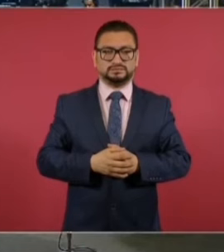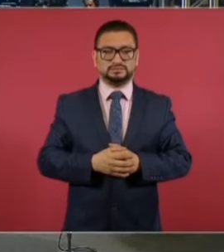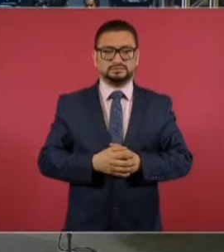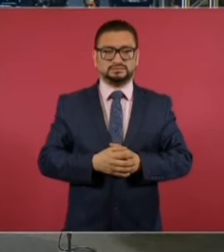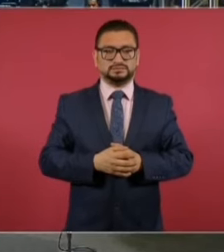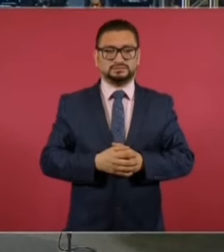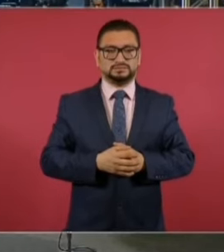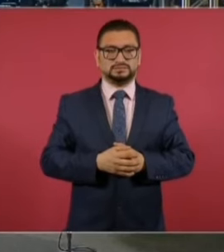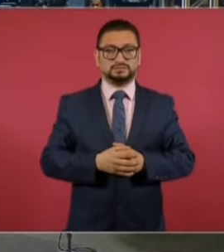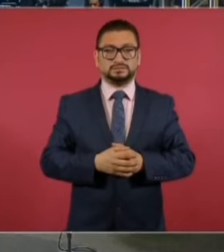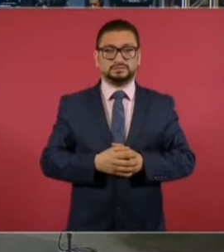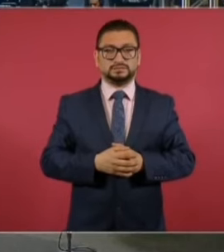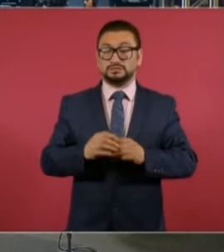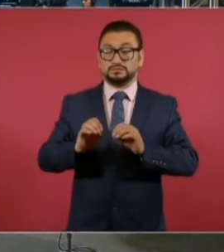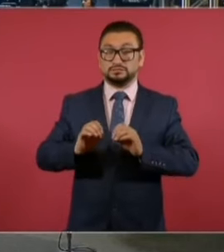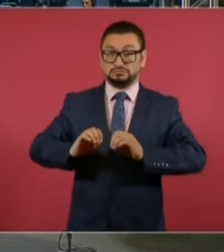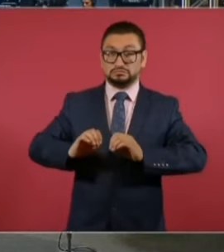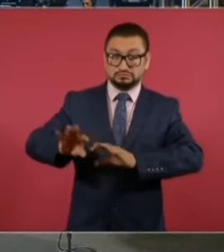se quede